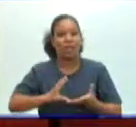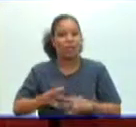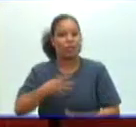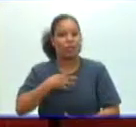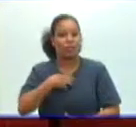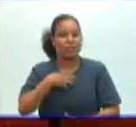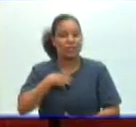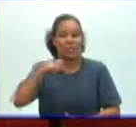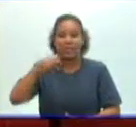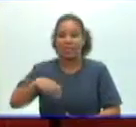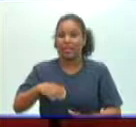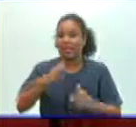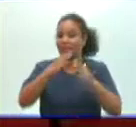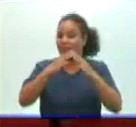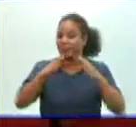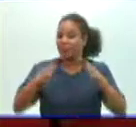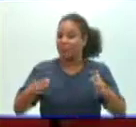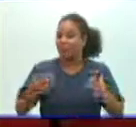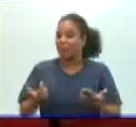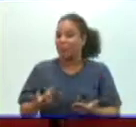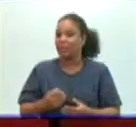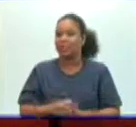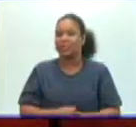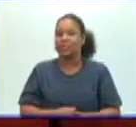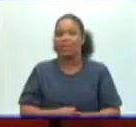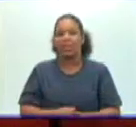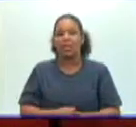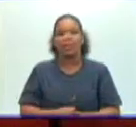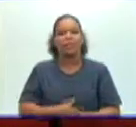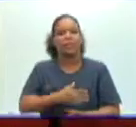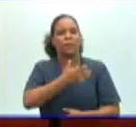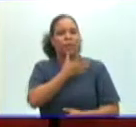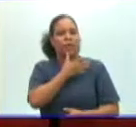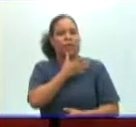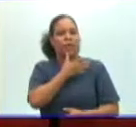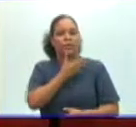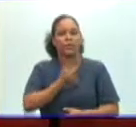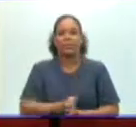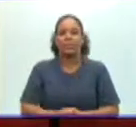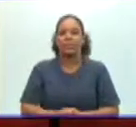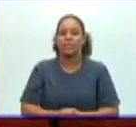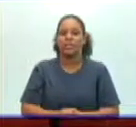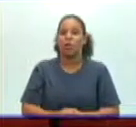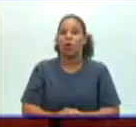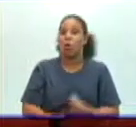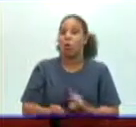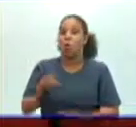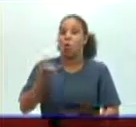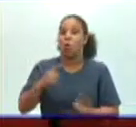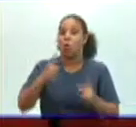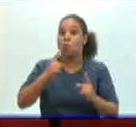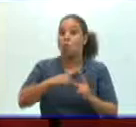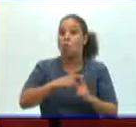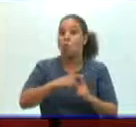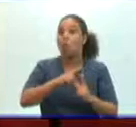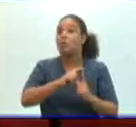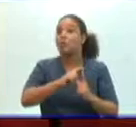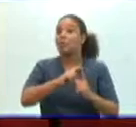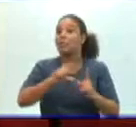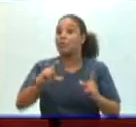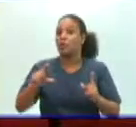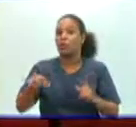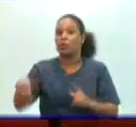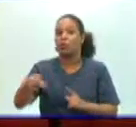tiene esta repisa es familiar con uno de los teoremas que ustedes han estado